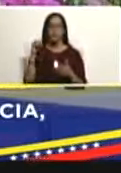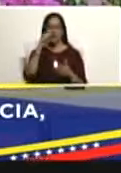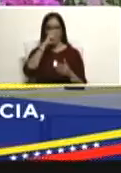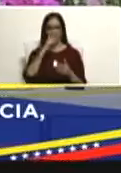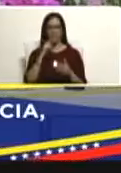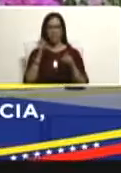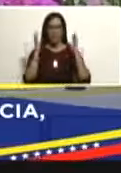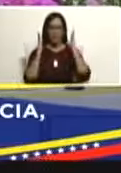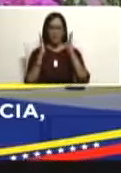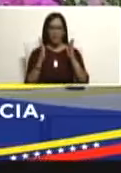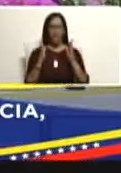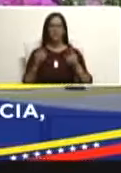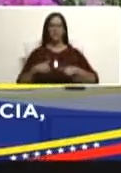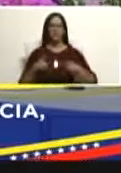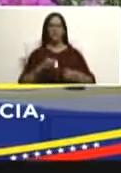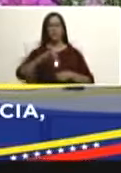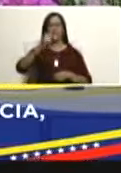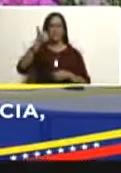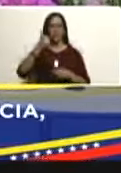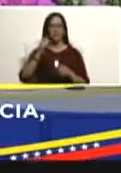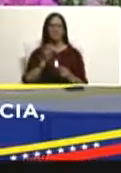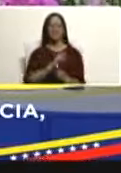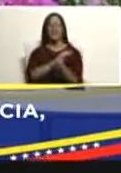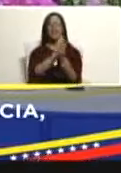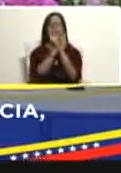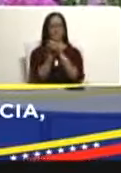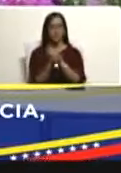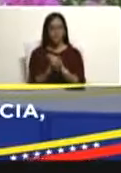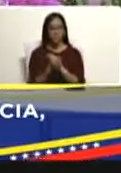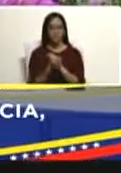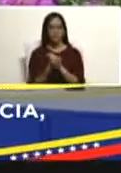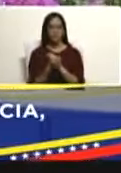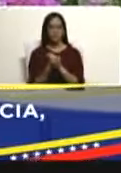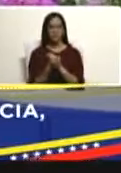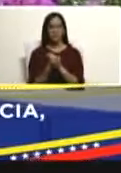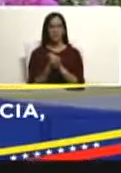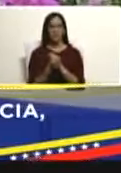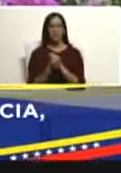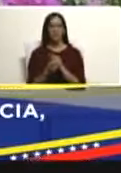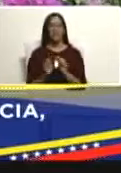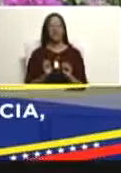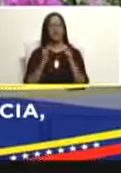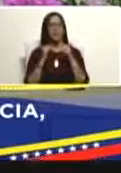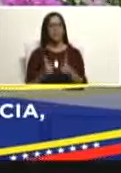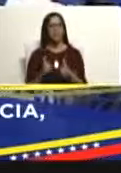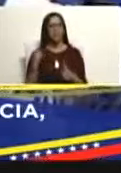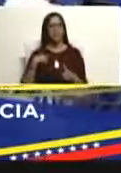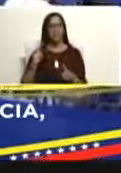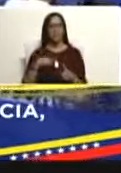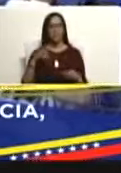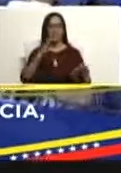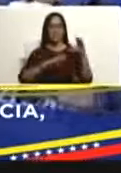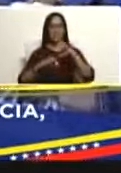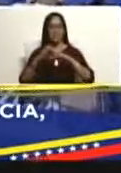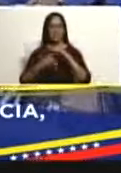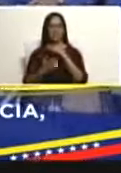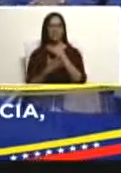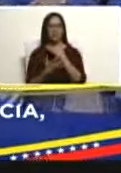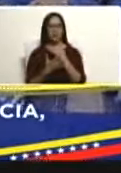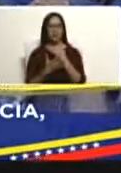este esfuerzo mayor de las grandes transformaciones que han arrancado para tener ciencia y